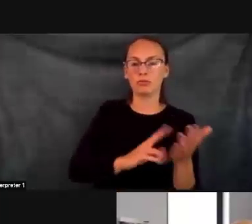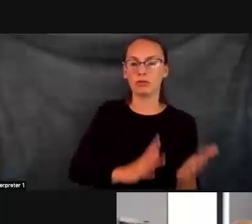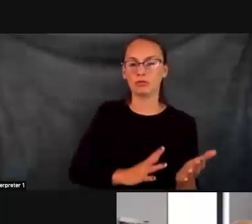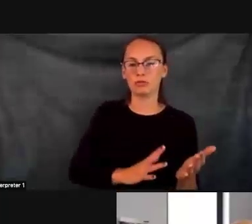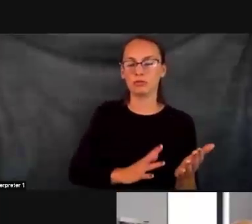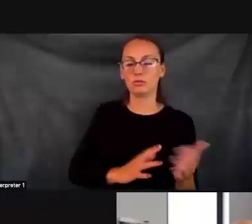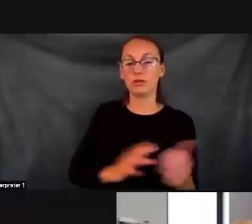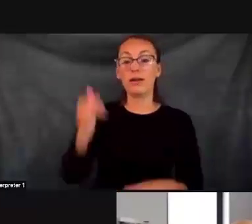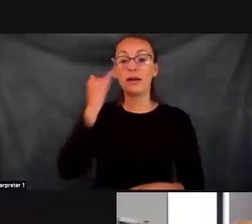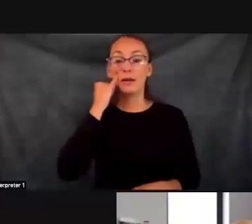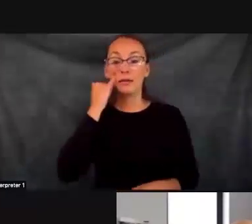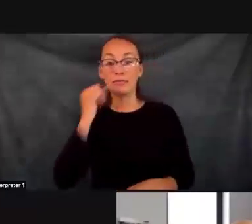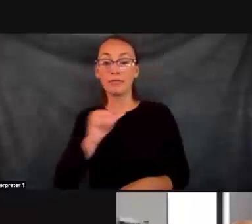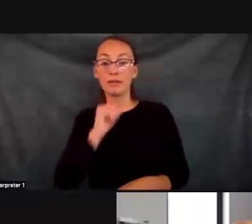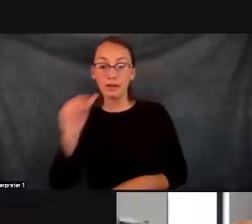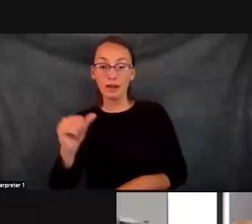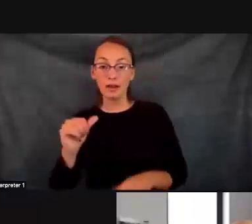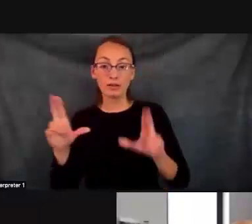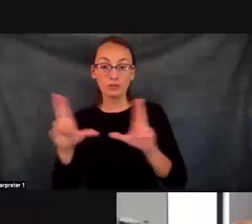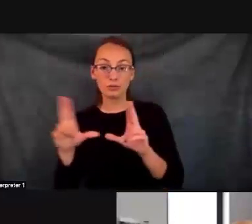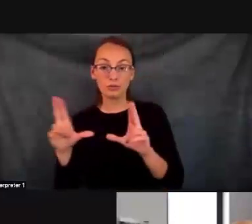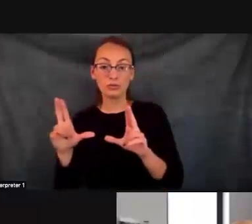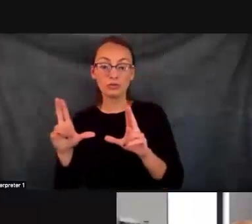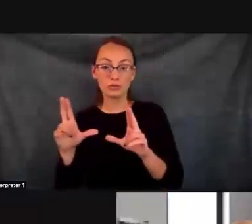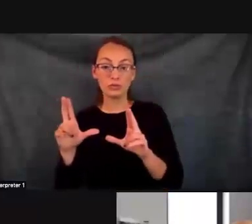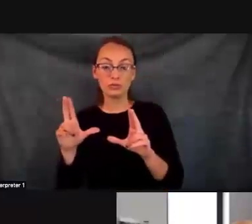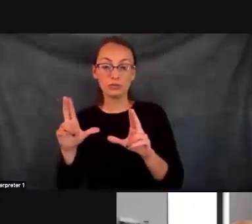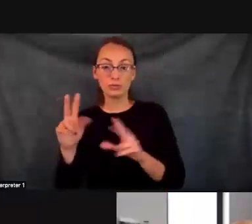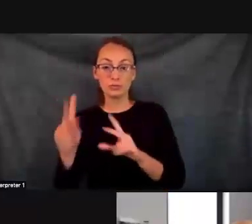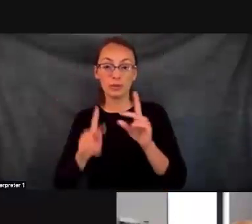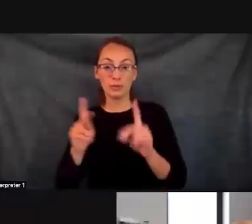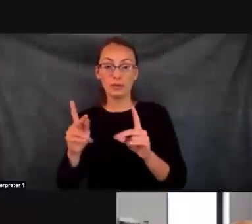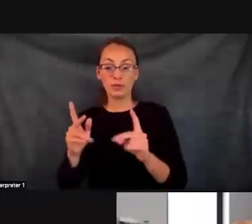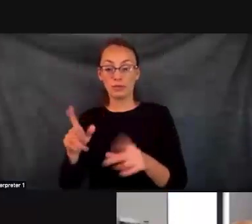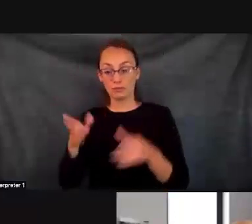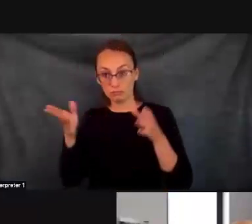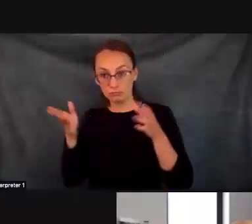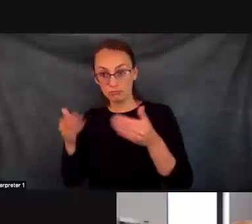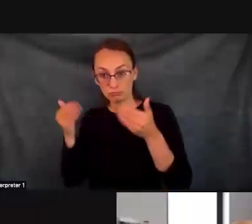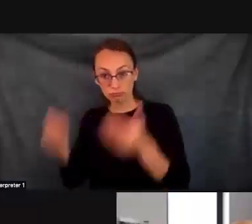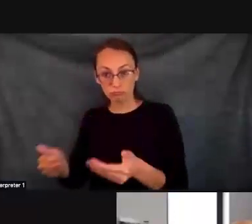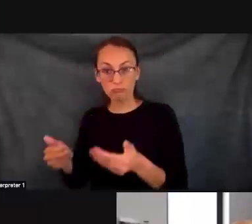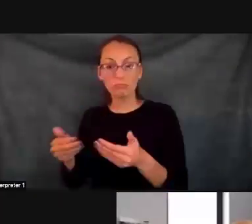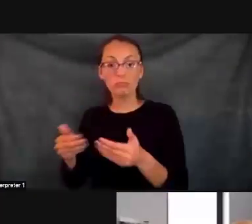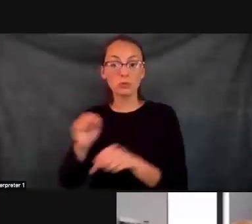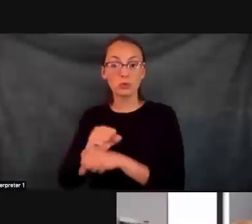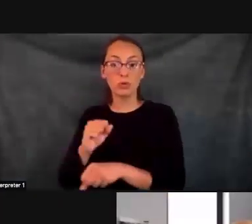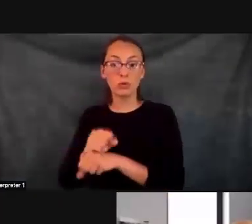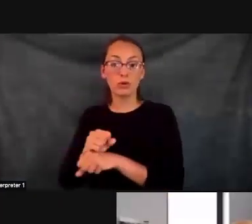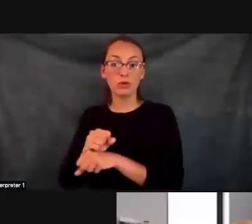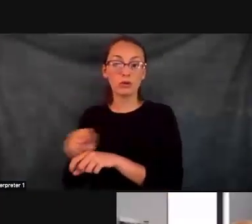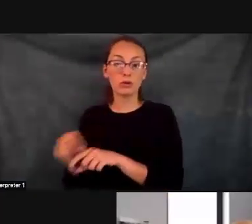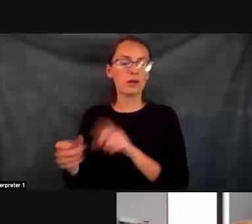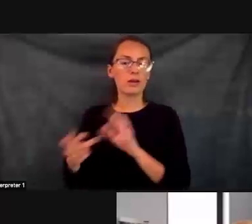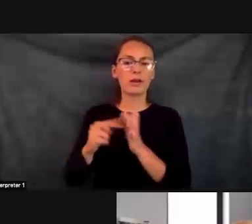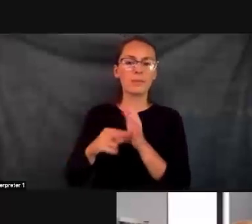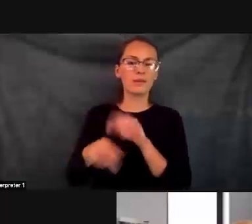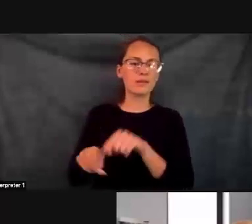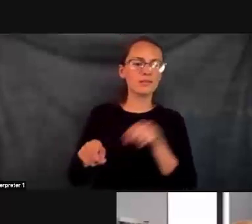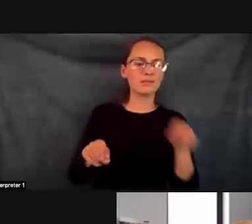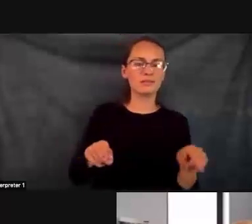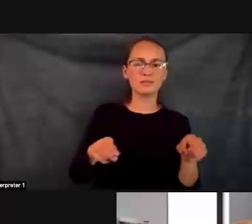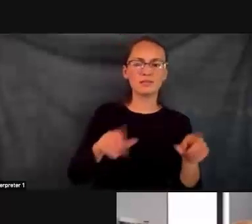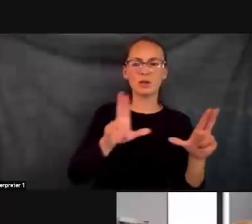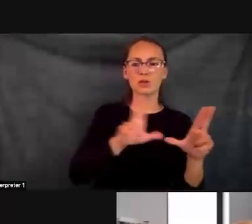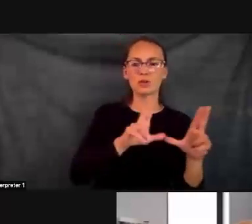no hay contratistas que no son del sindicato, entonces no puede ahorrar los